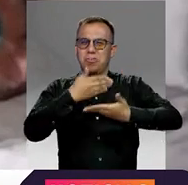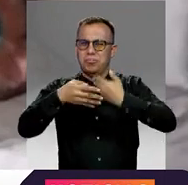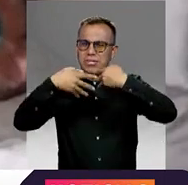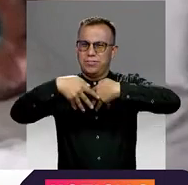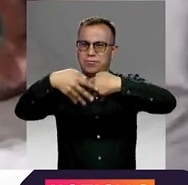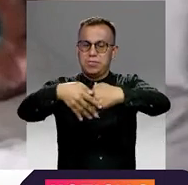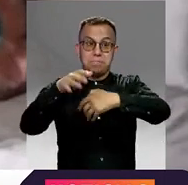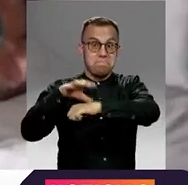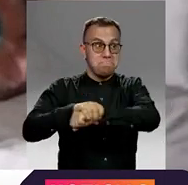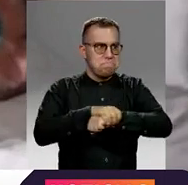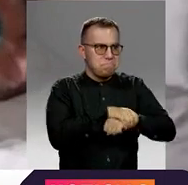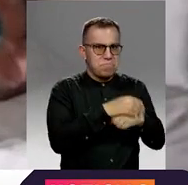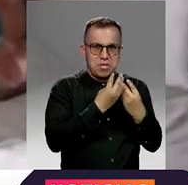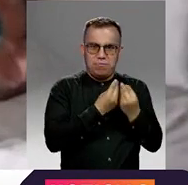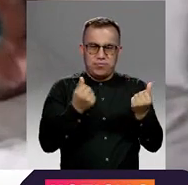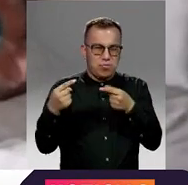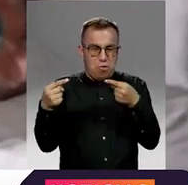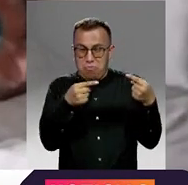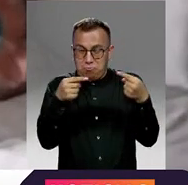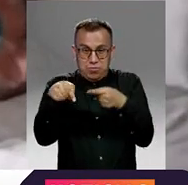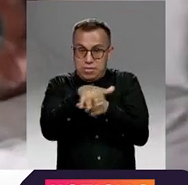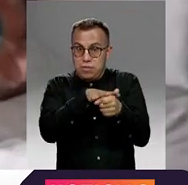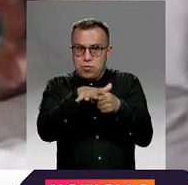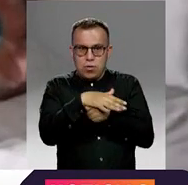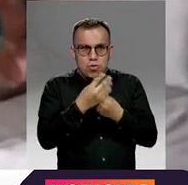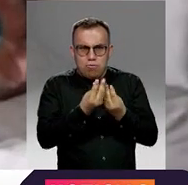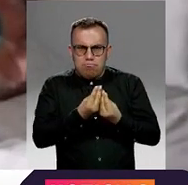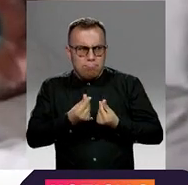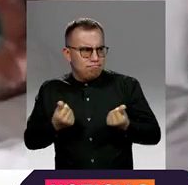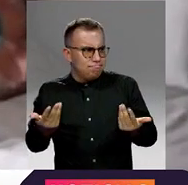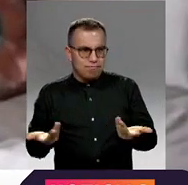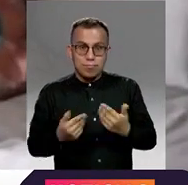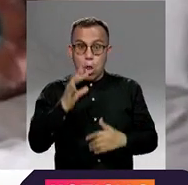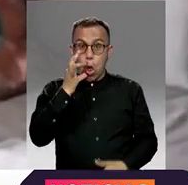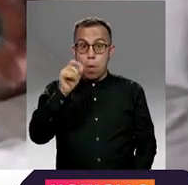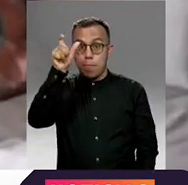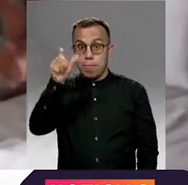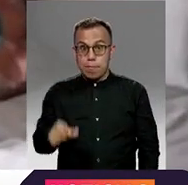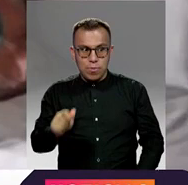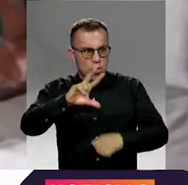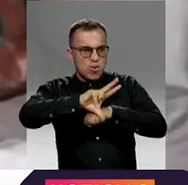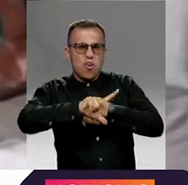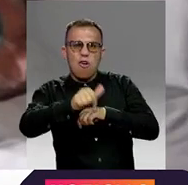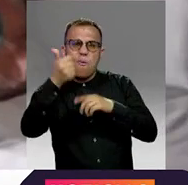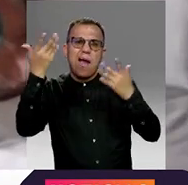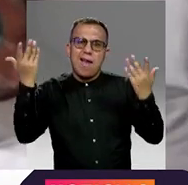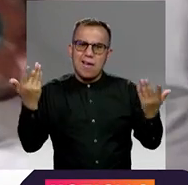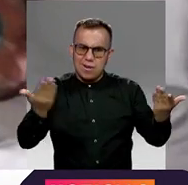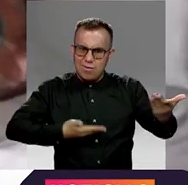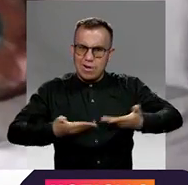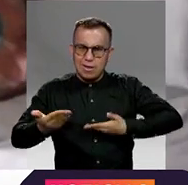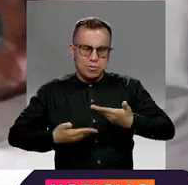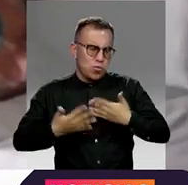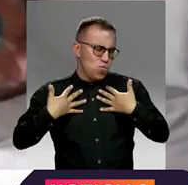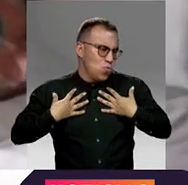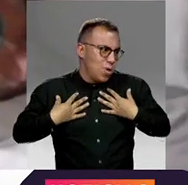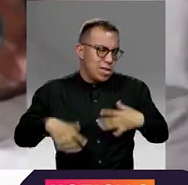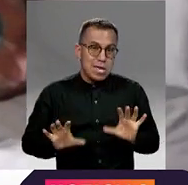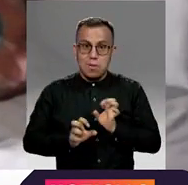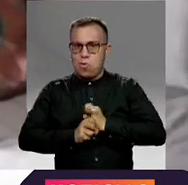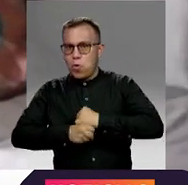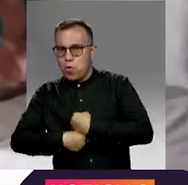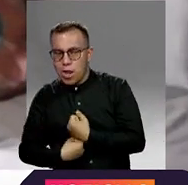movilización o de un disturbio. Incluso a un señor que va a robar un almacén, por la razón que sea, por hambre,